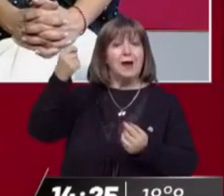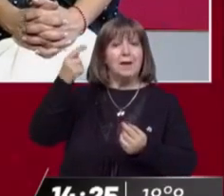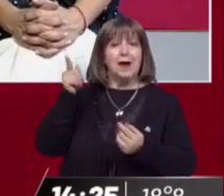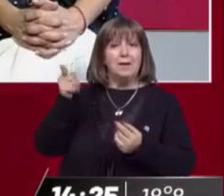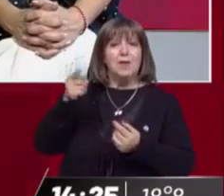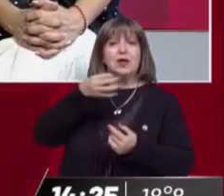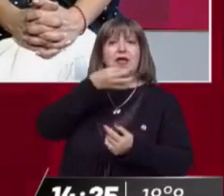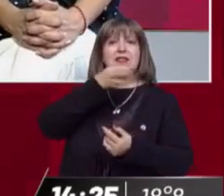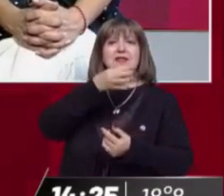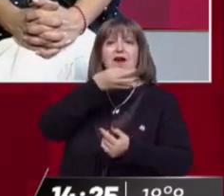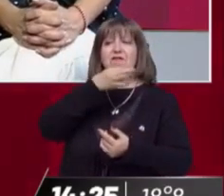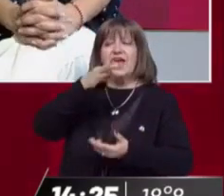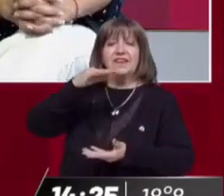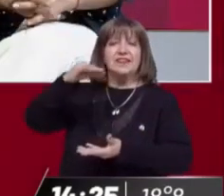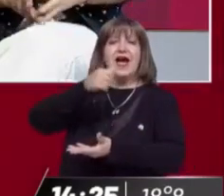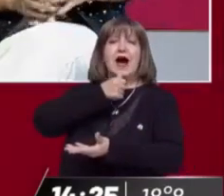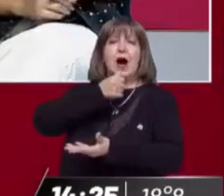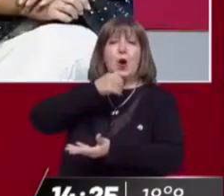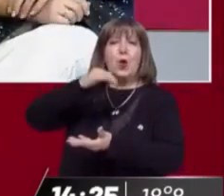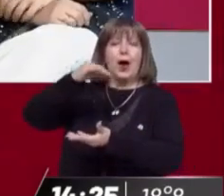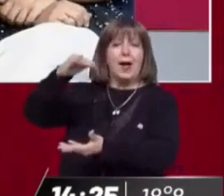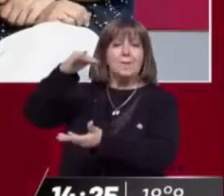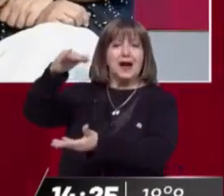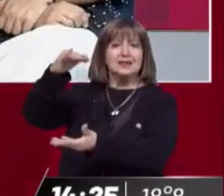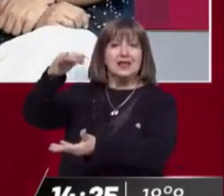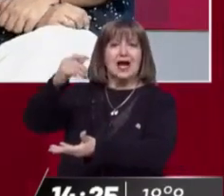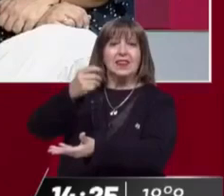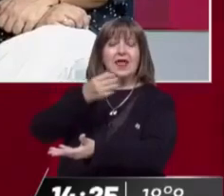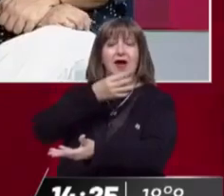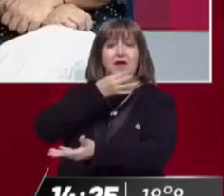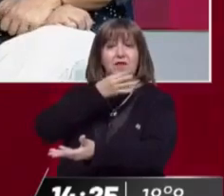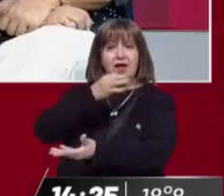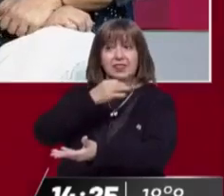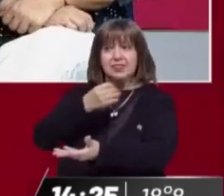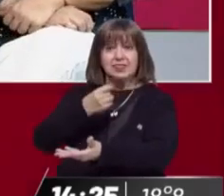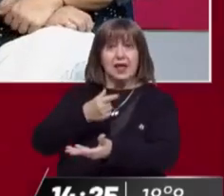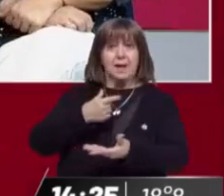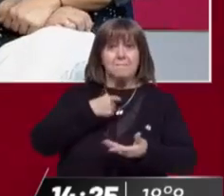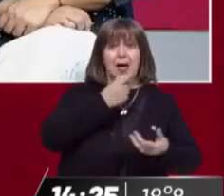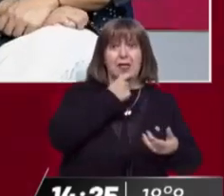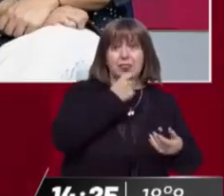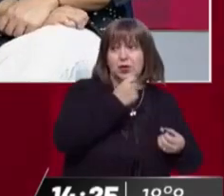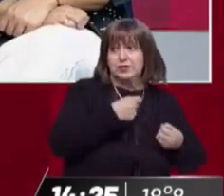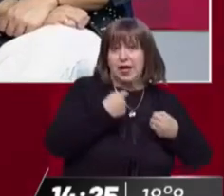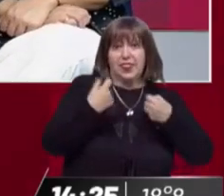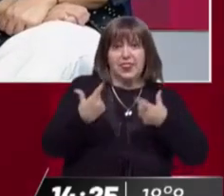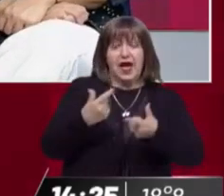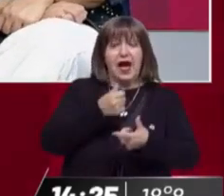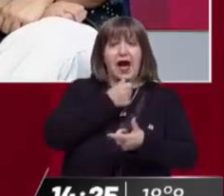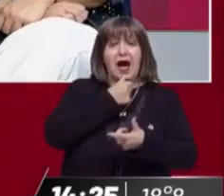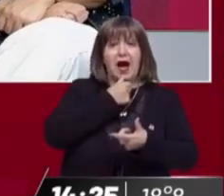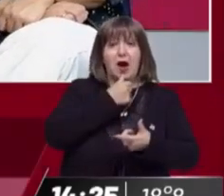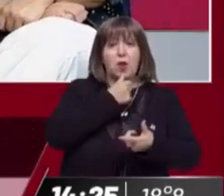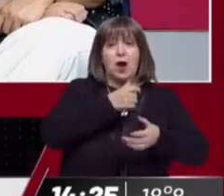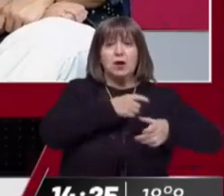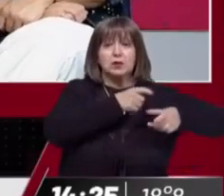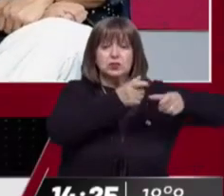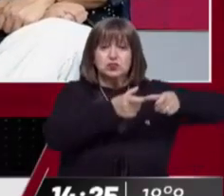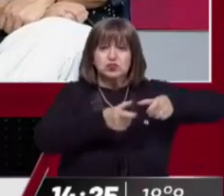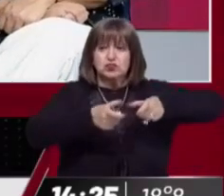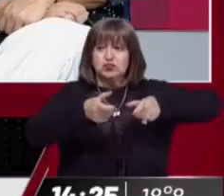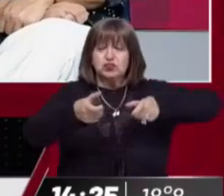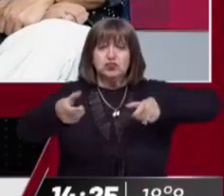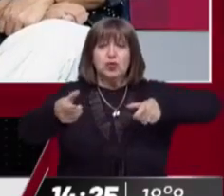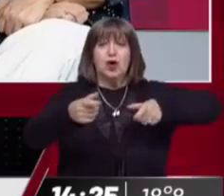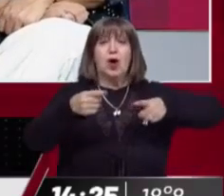venta de agua envasada, agua que Mendoza le provee justamente a esta provincia a través de un acueducto que sale